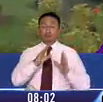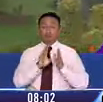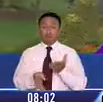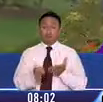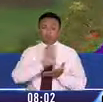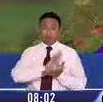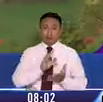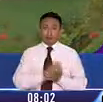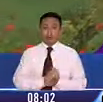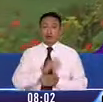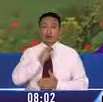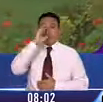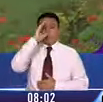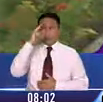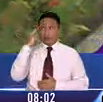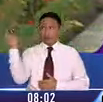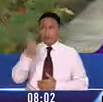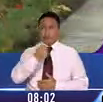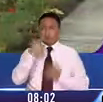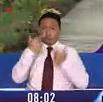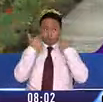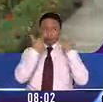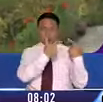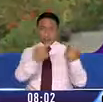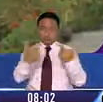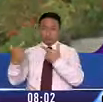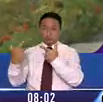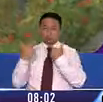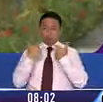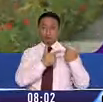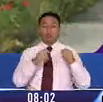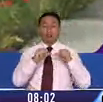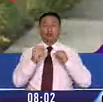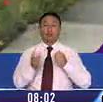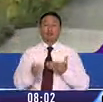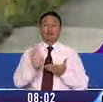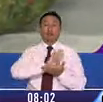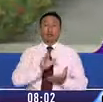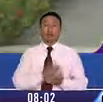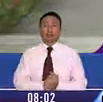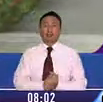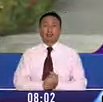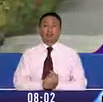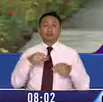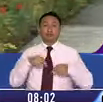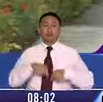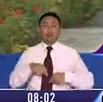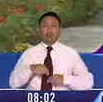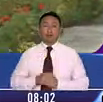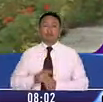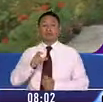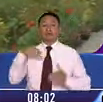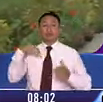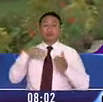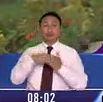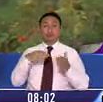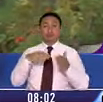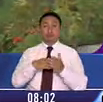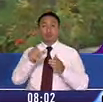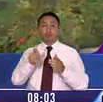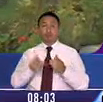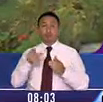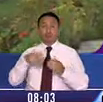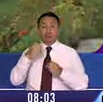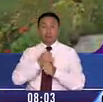policías custodiando todo el perímetro de la Asamblea Nacional. Se está impidiendo el ingreso del personal